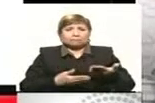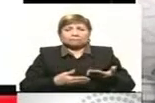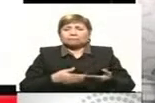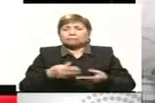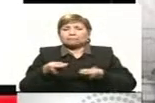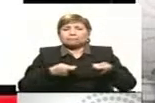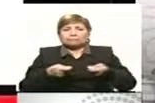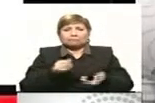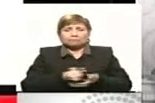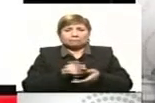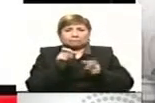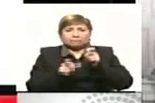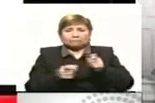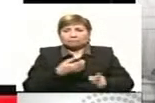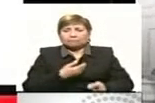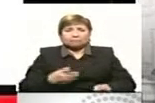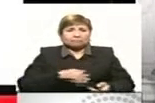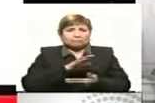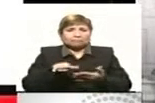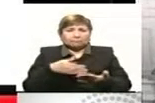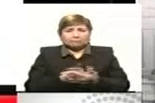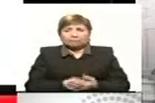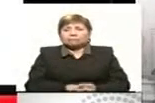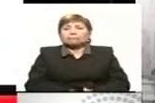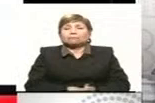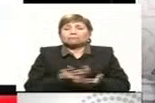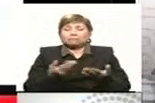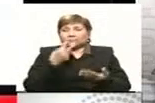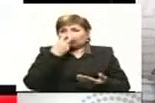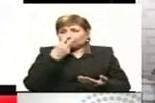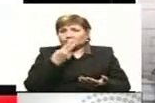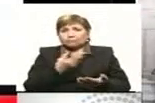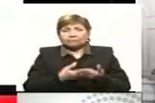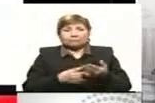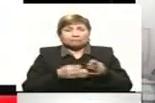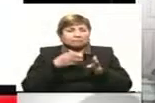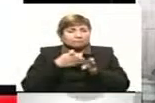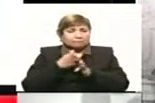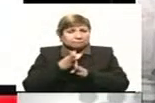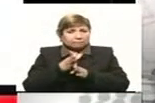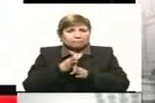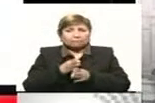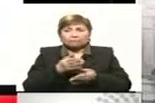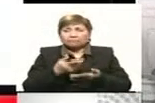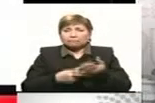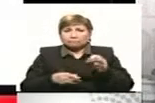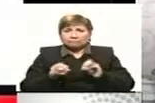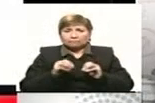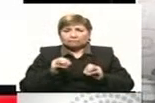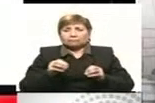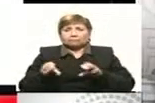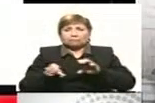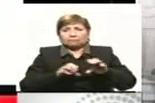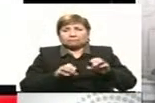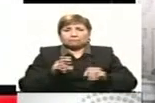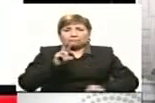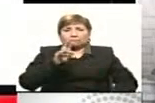la gestión pública en general. Esto tiene que ver un poco con la siguiente línea, digamos, esta actividad